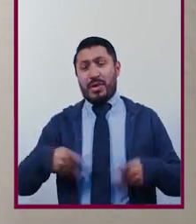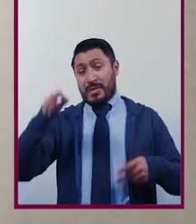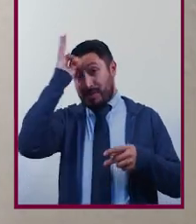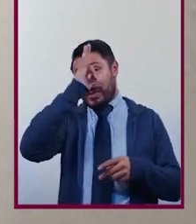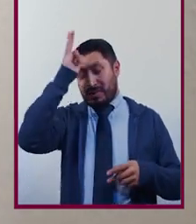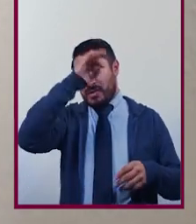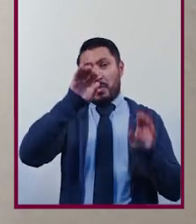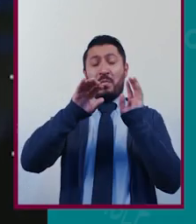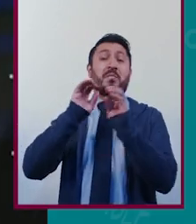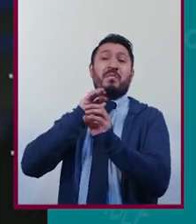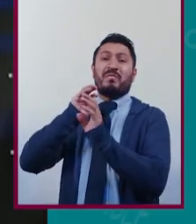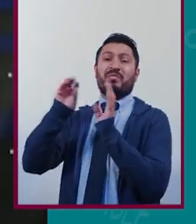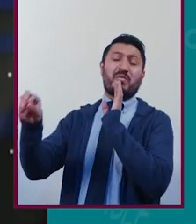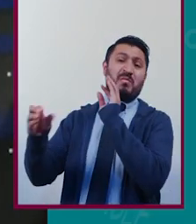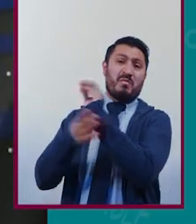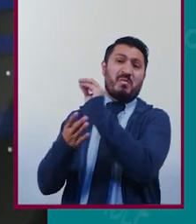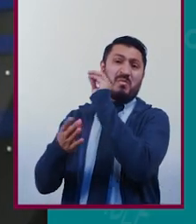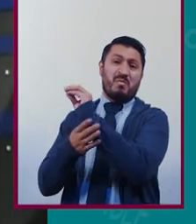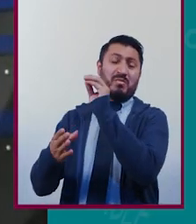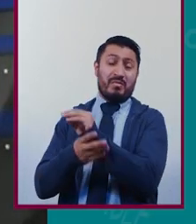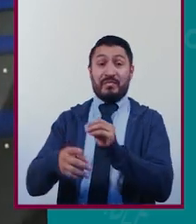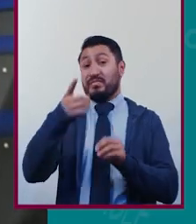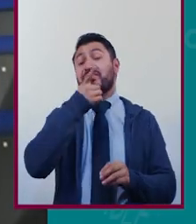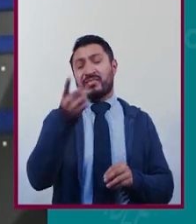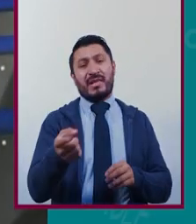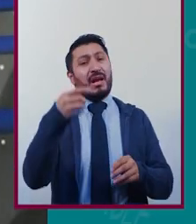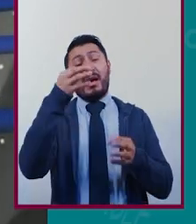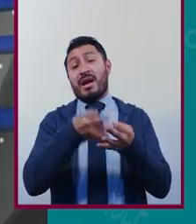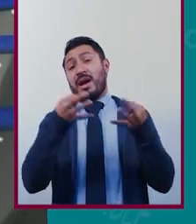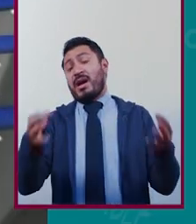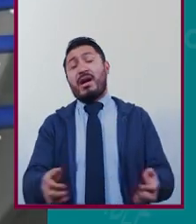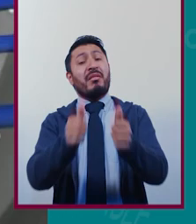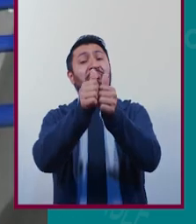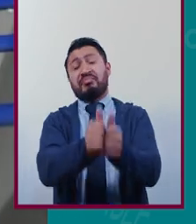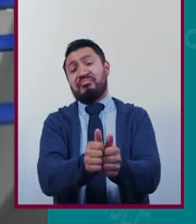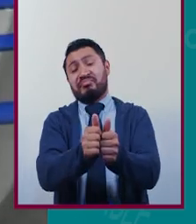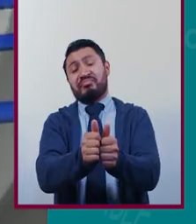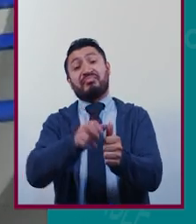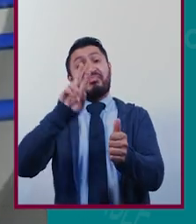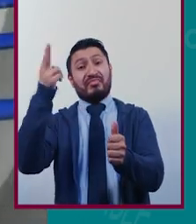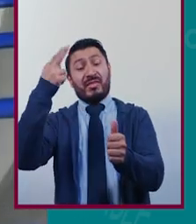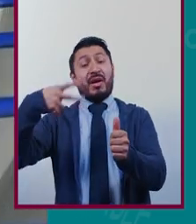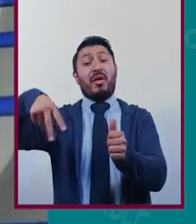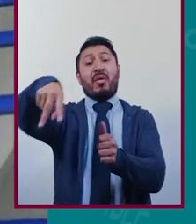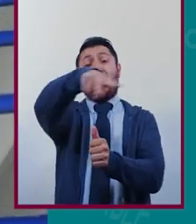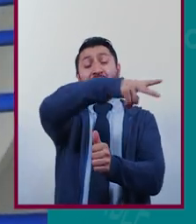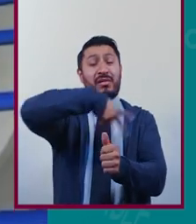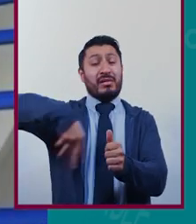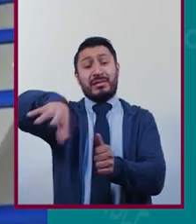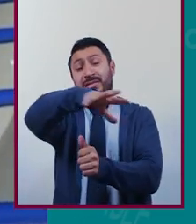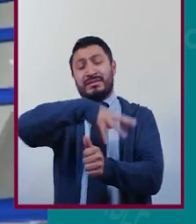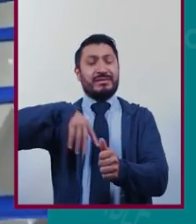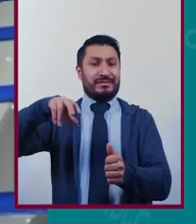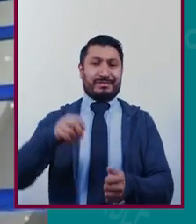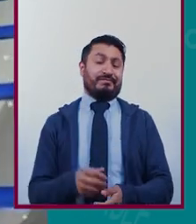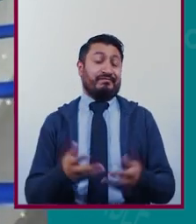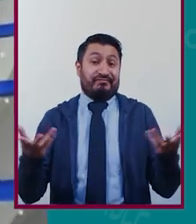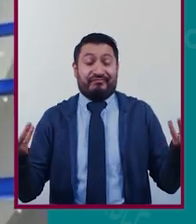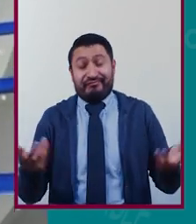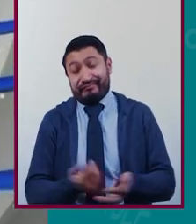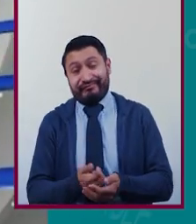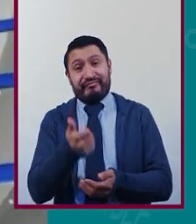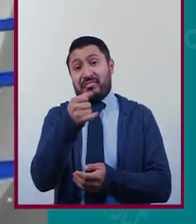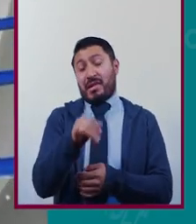de su tiempo, quienes neciamente consideraban que la Tierra permanecía quieta y que era el universo el que giraba alrededor nuestro. Así